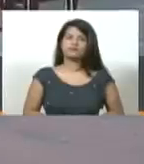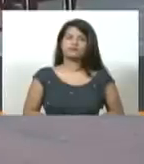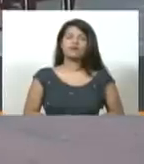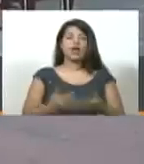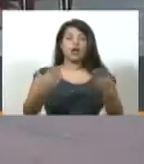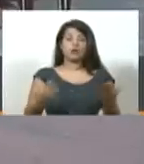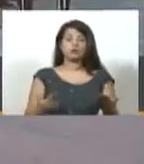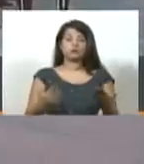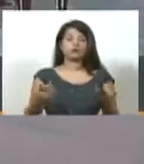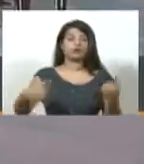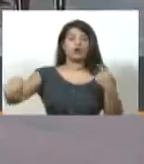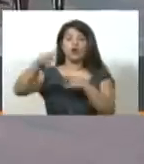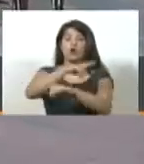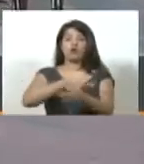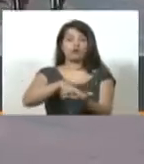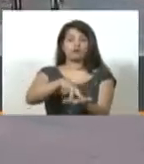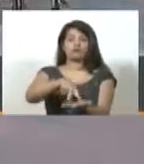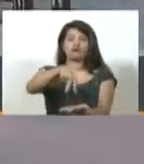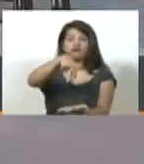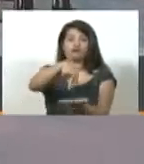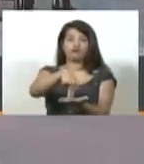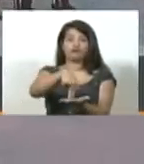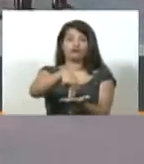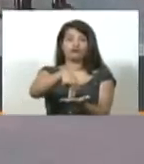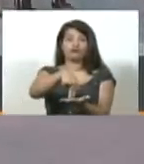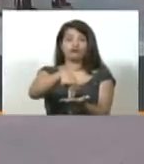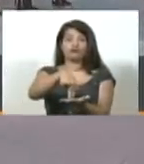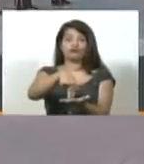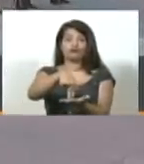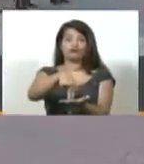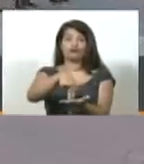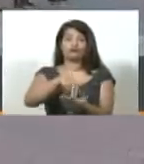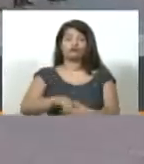¡A discre! ¡Tum!